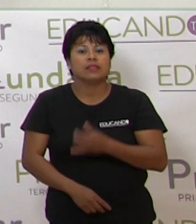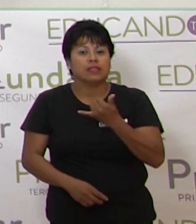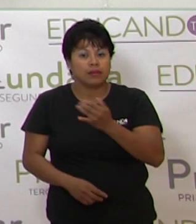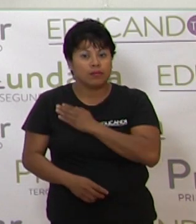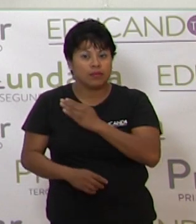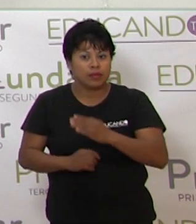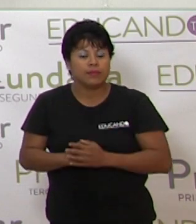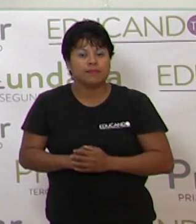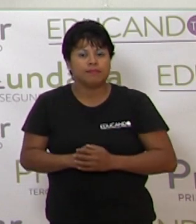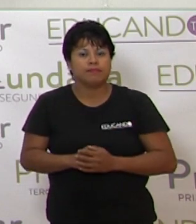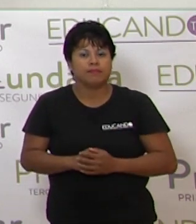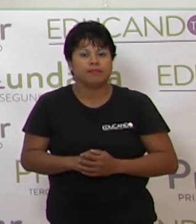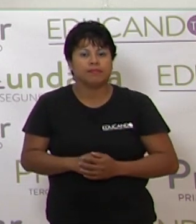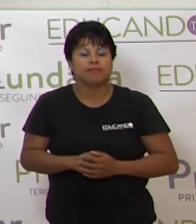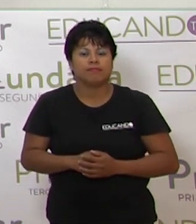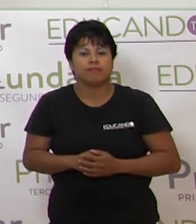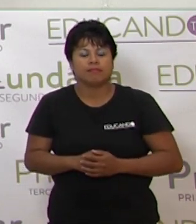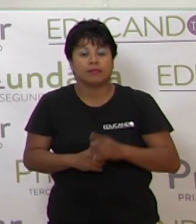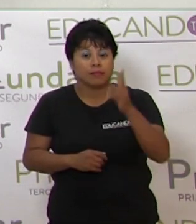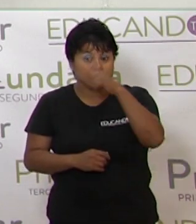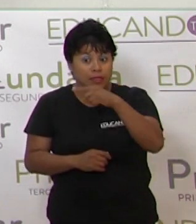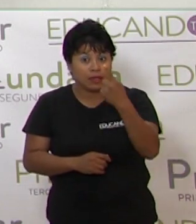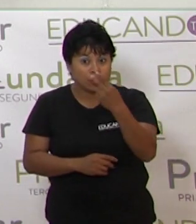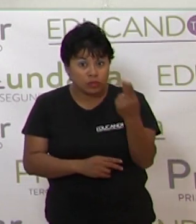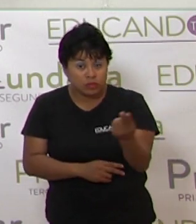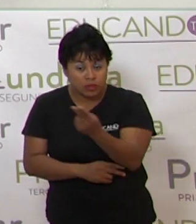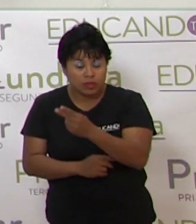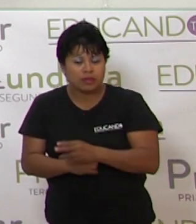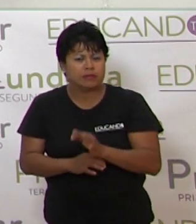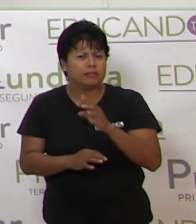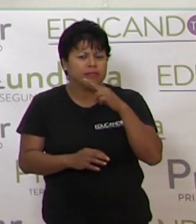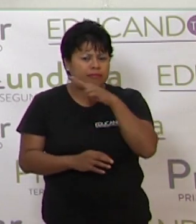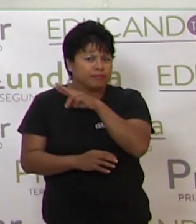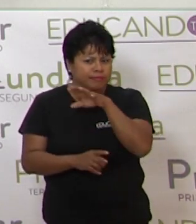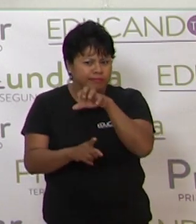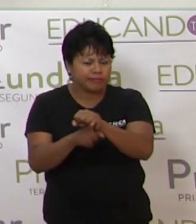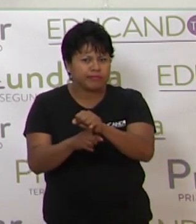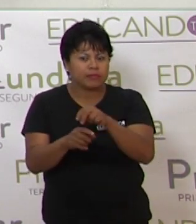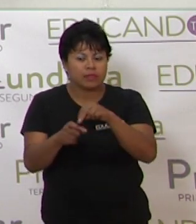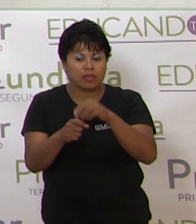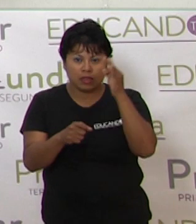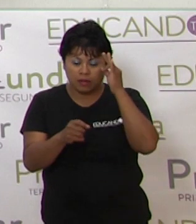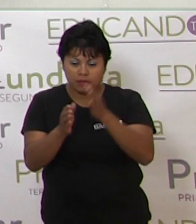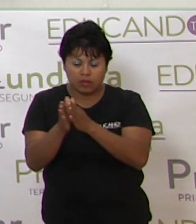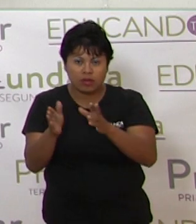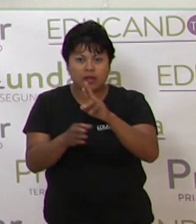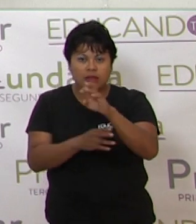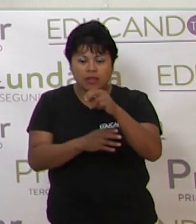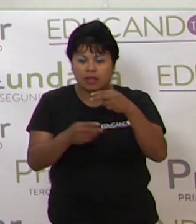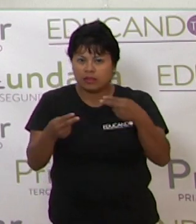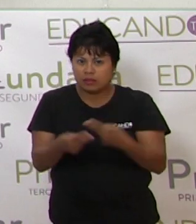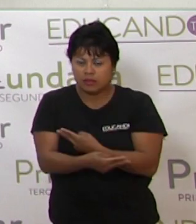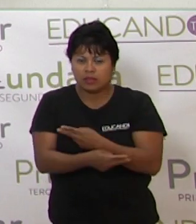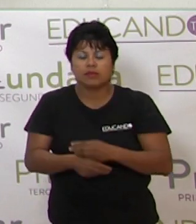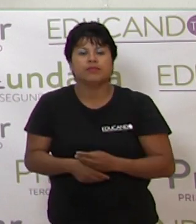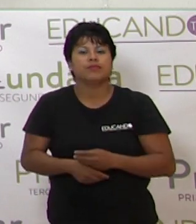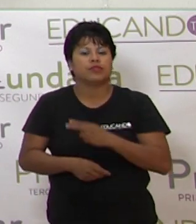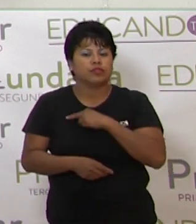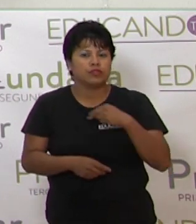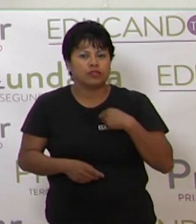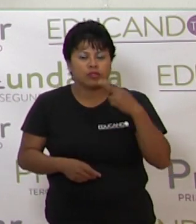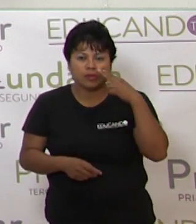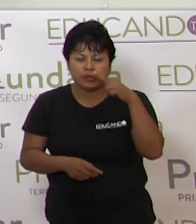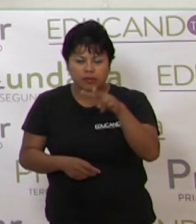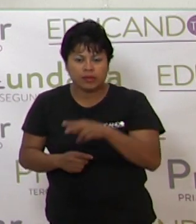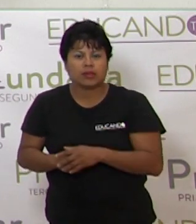y bueno, para que ustedes se sitúen rápidamente en la época del Renacimiento, vamos a